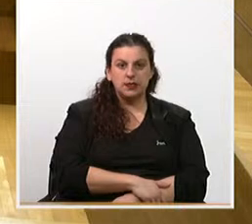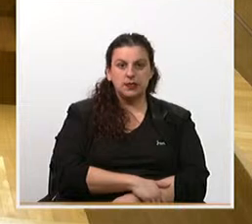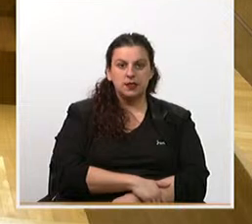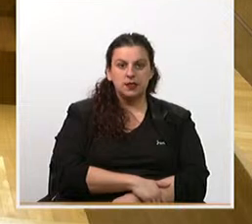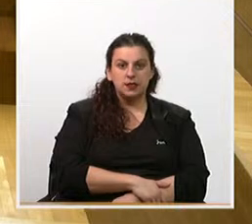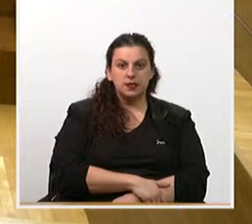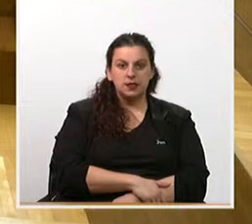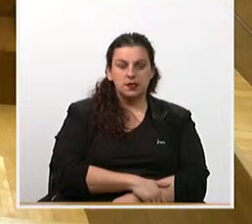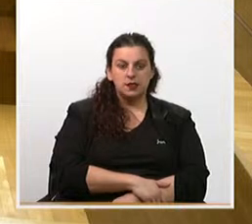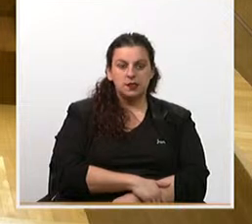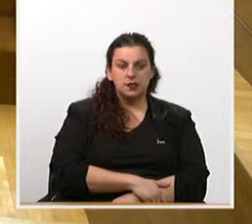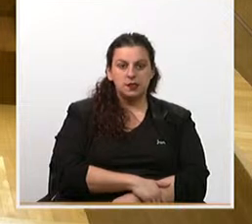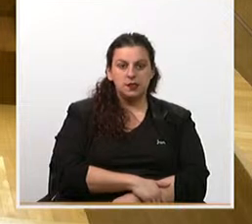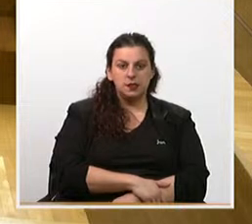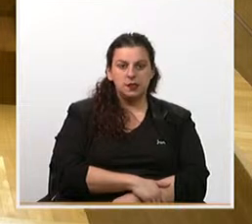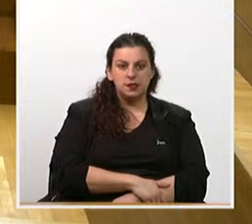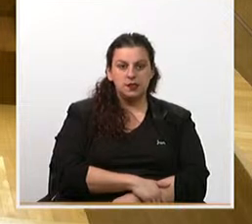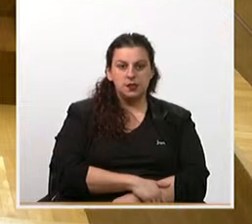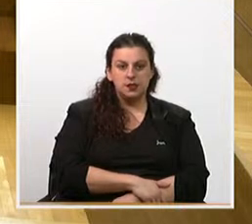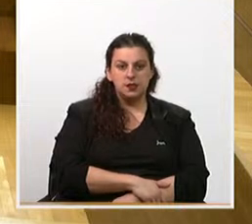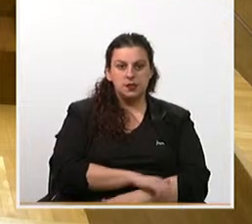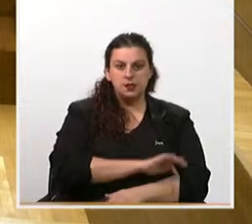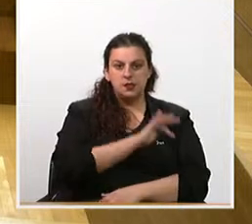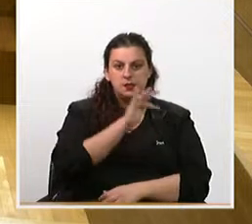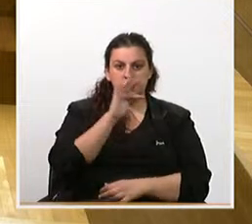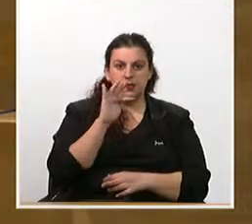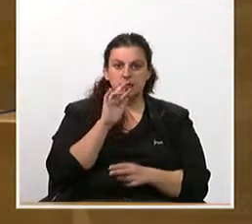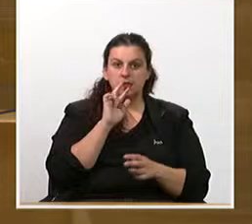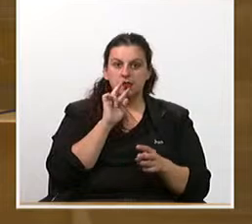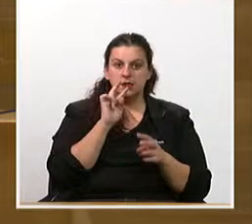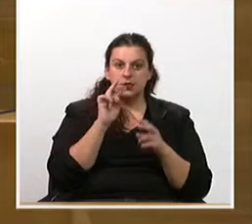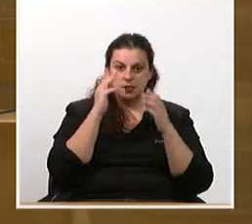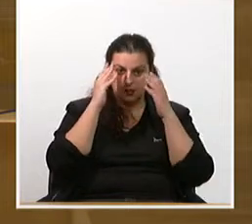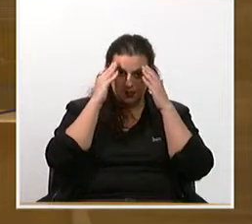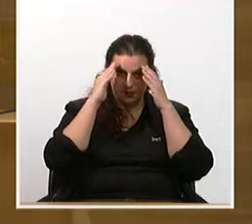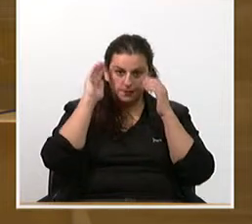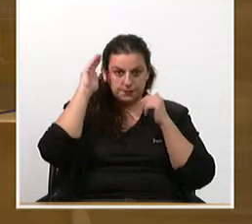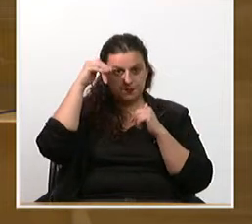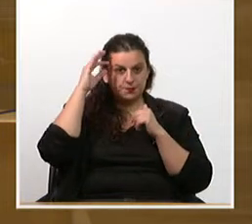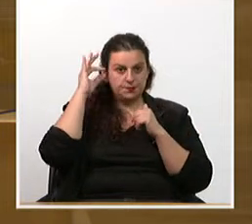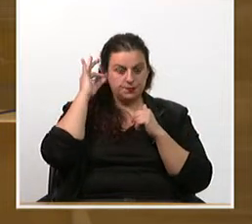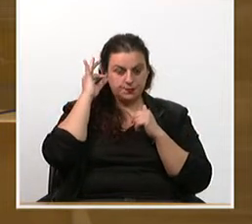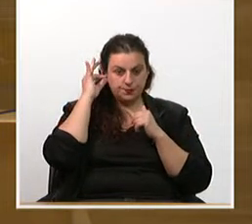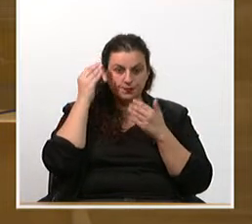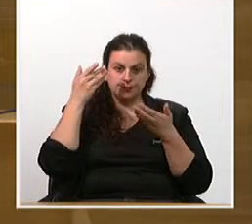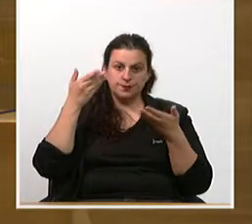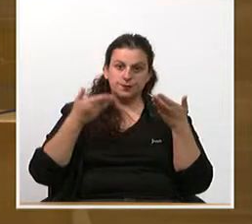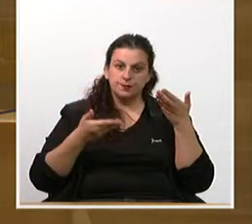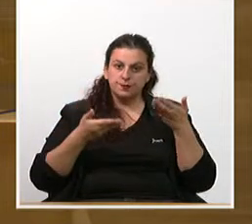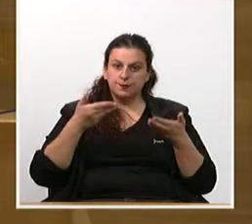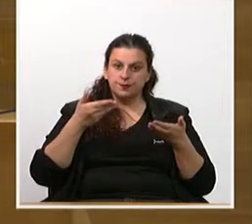gigante tiene la palabra para contestar la honorable consellera de